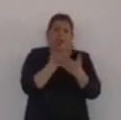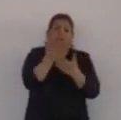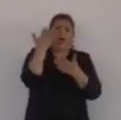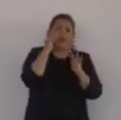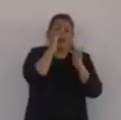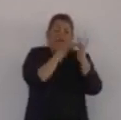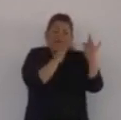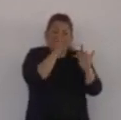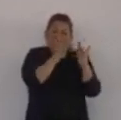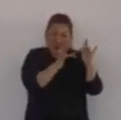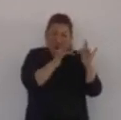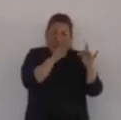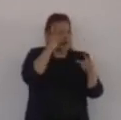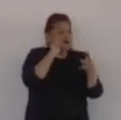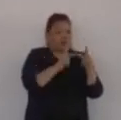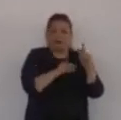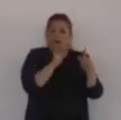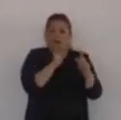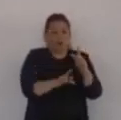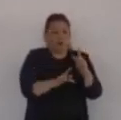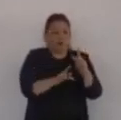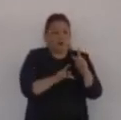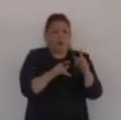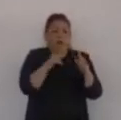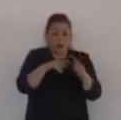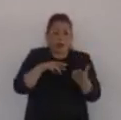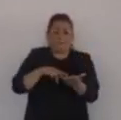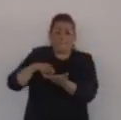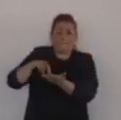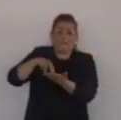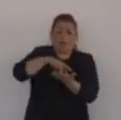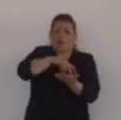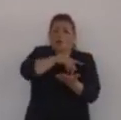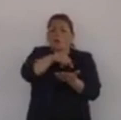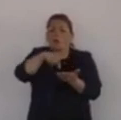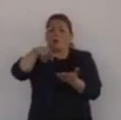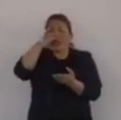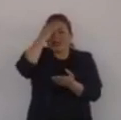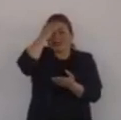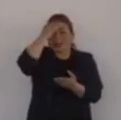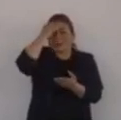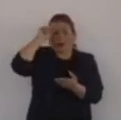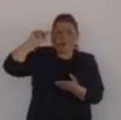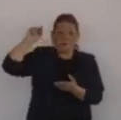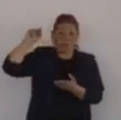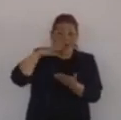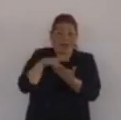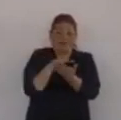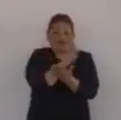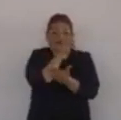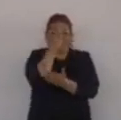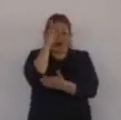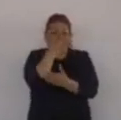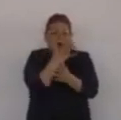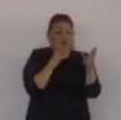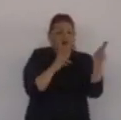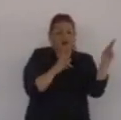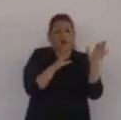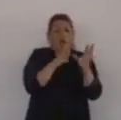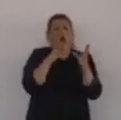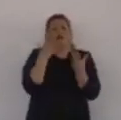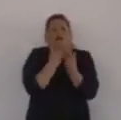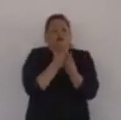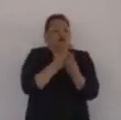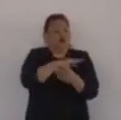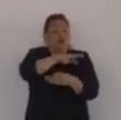la feria, y además caminando por la principal calzada de la segunda sección se